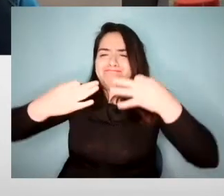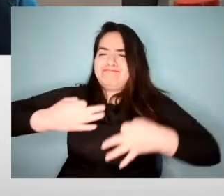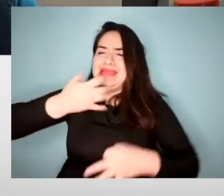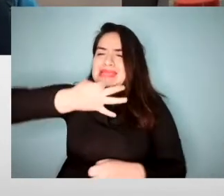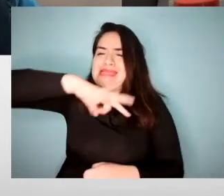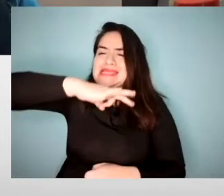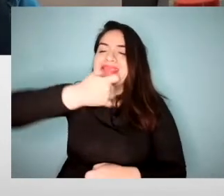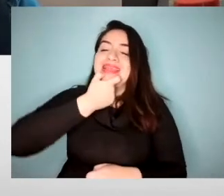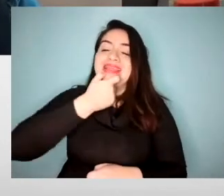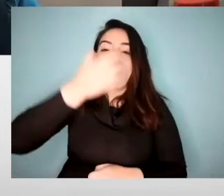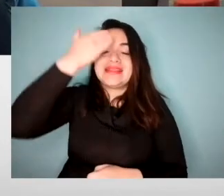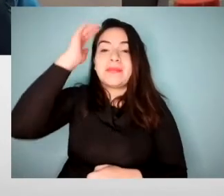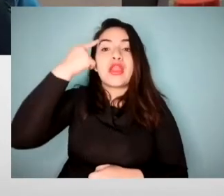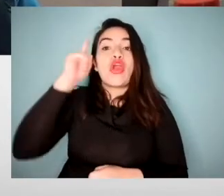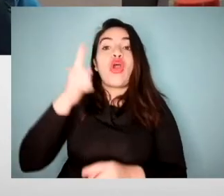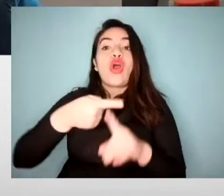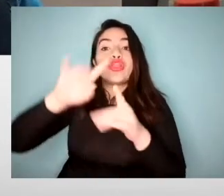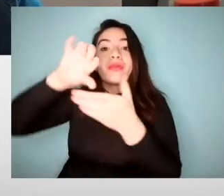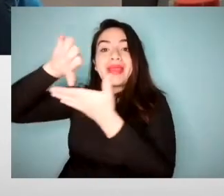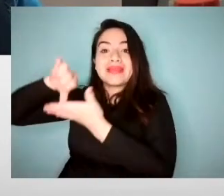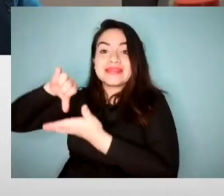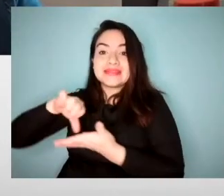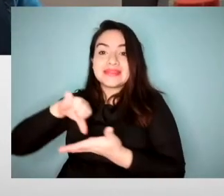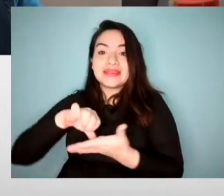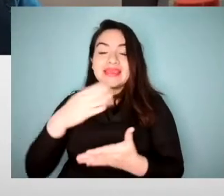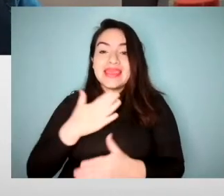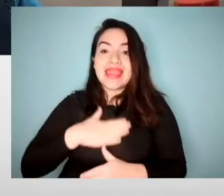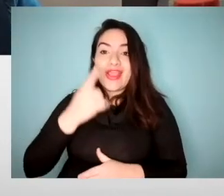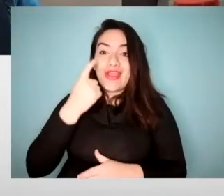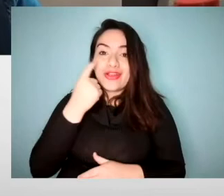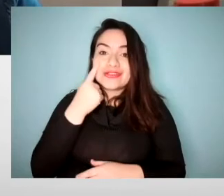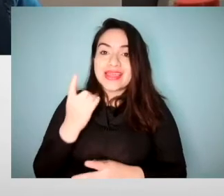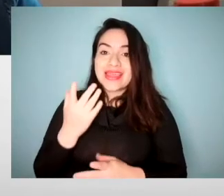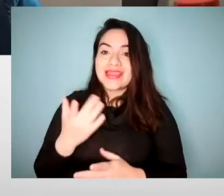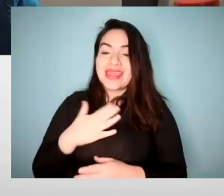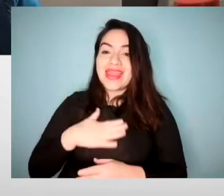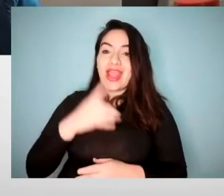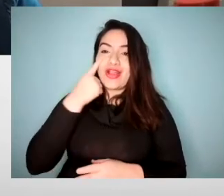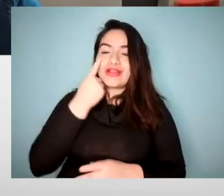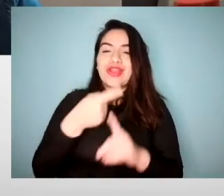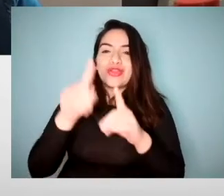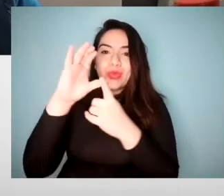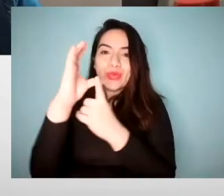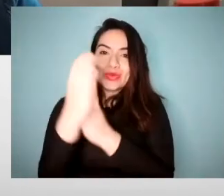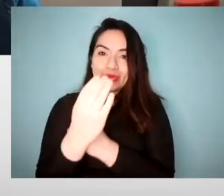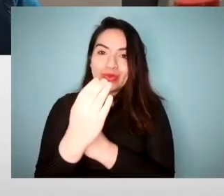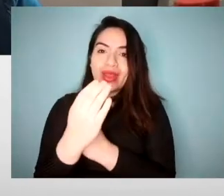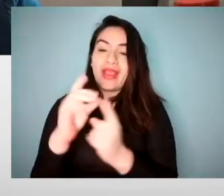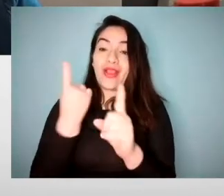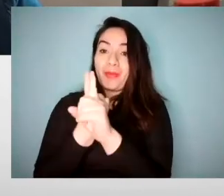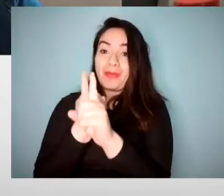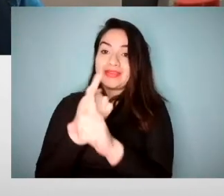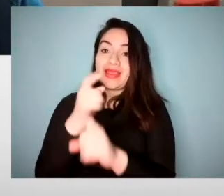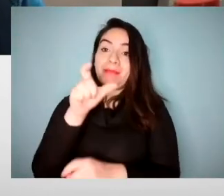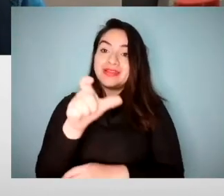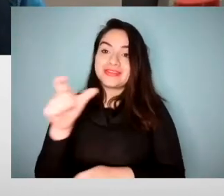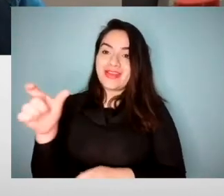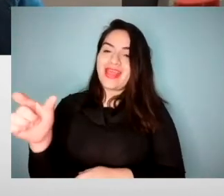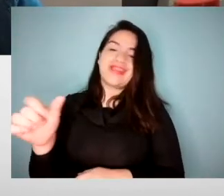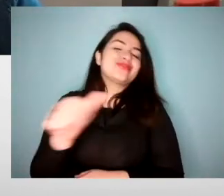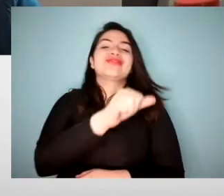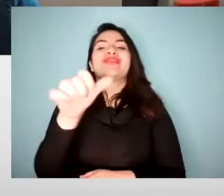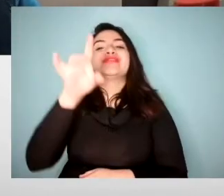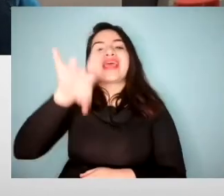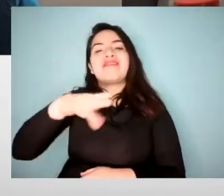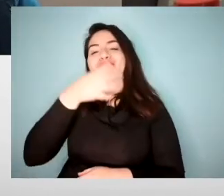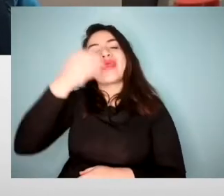hay tanto extranjero y que tú quieres conocerte, quieres conocer otra cultura, hablar con ellos, que en el fondo todos sabemos que no somos